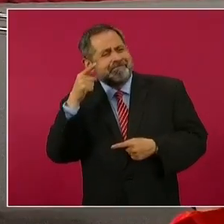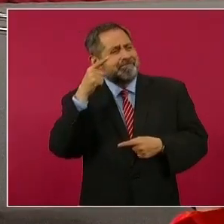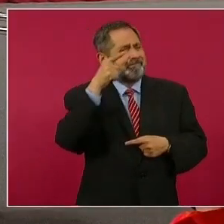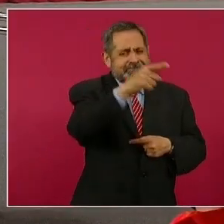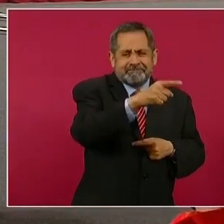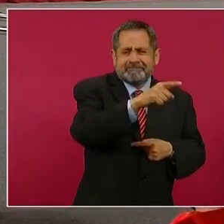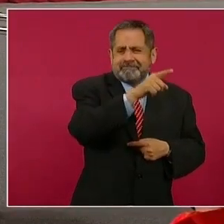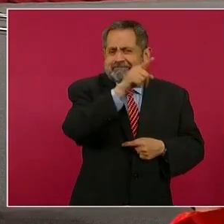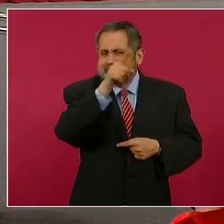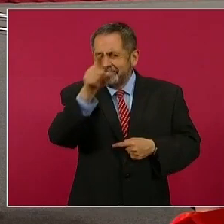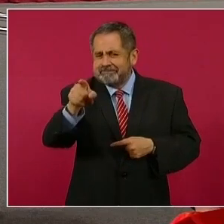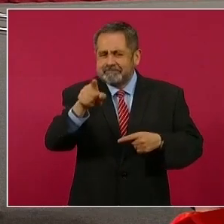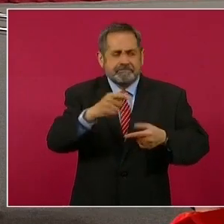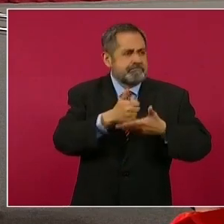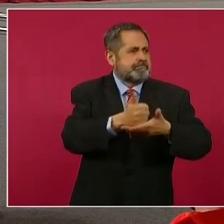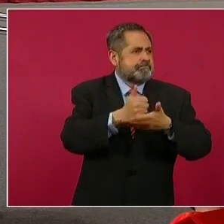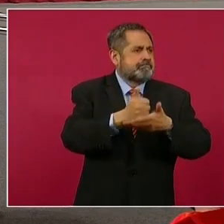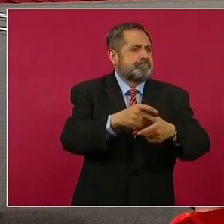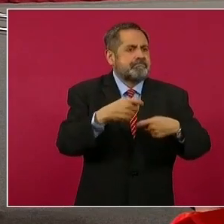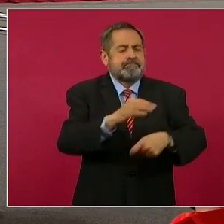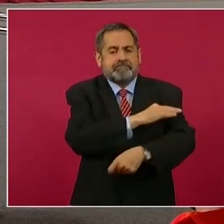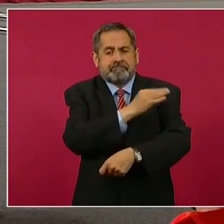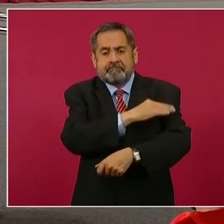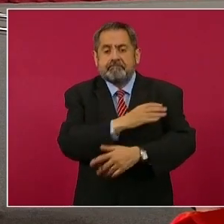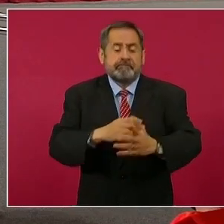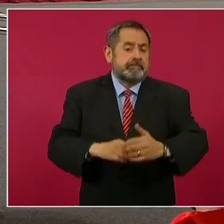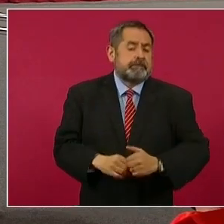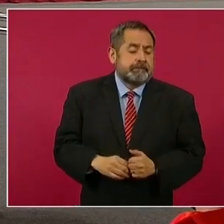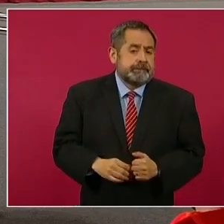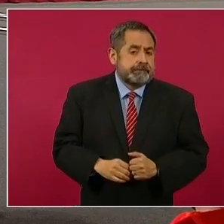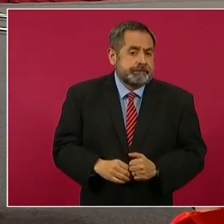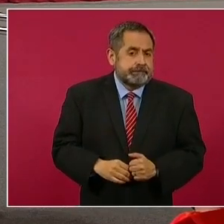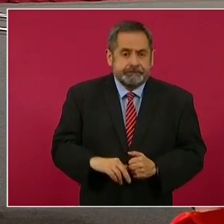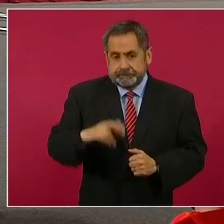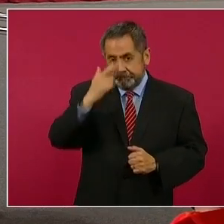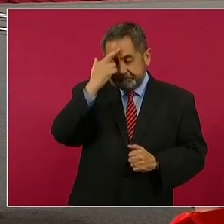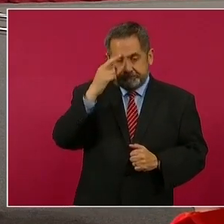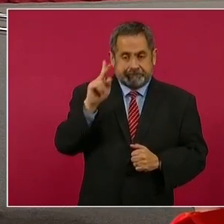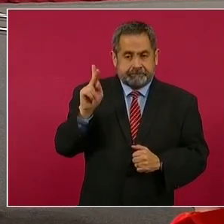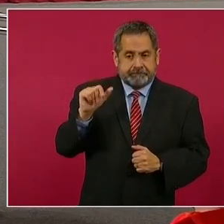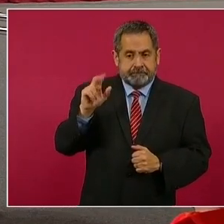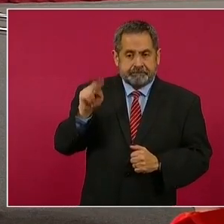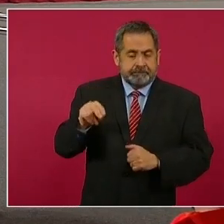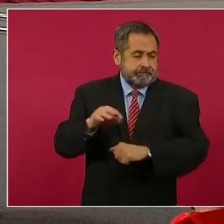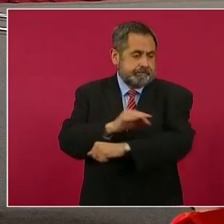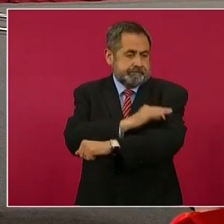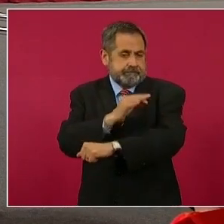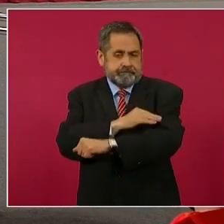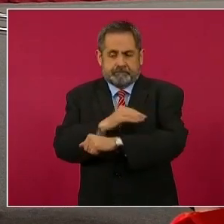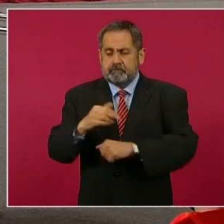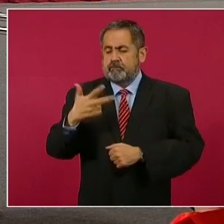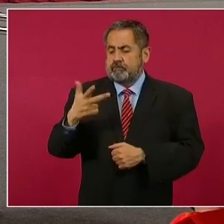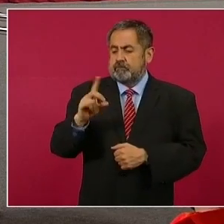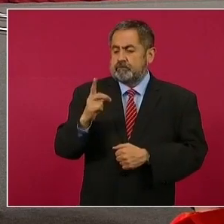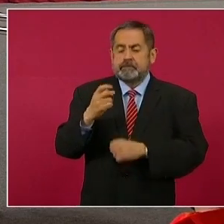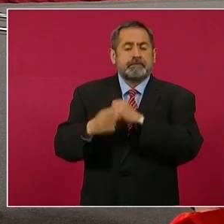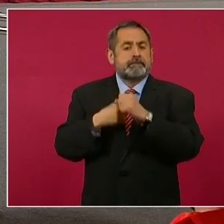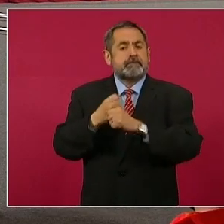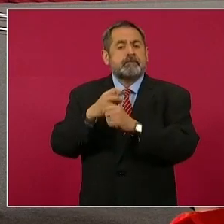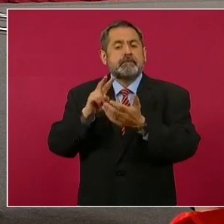otro elemento, recordarán, desde que presentamos el plan de vacunación de México el 8 de diciembre de